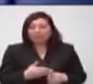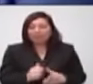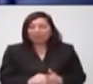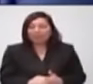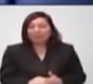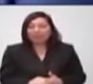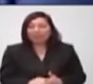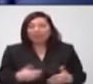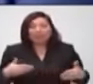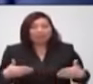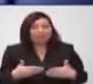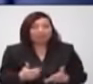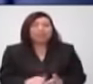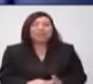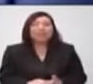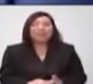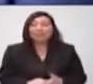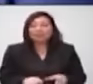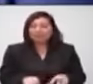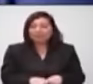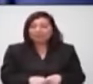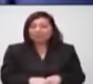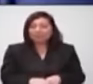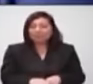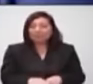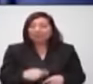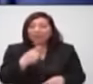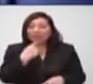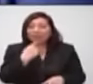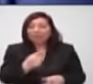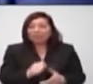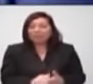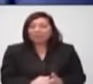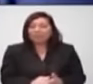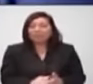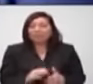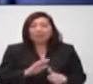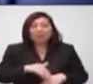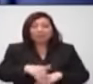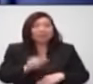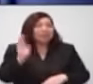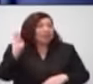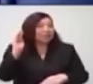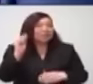ejemplo, en la carretera central. Nos acaban de manifestar que la Javier Prado está